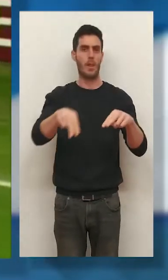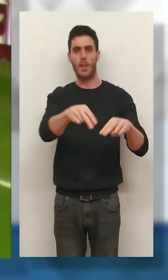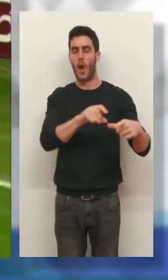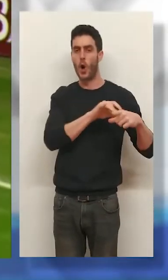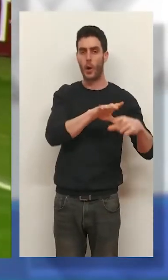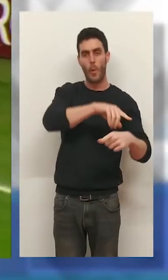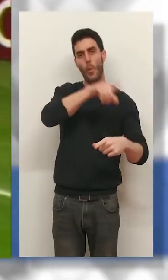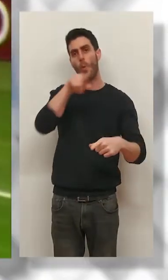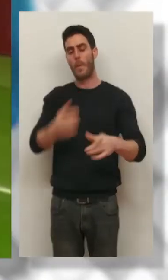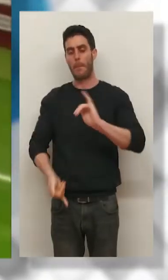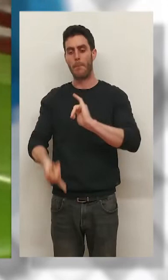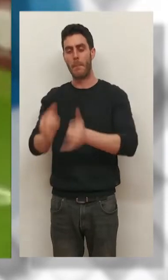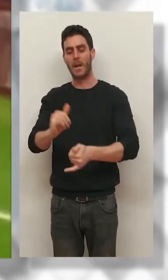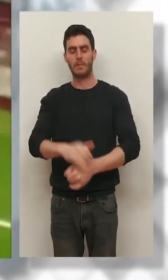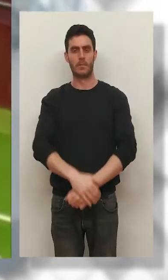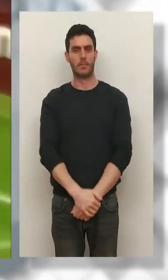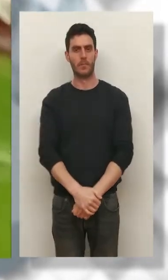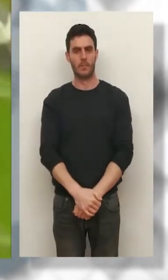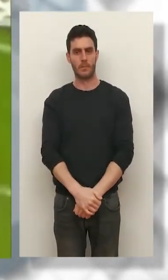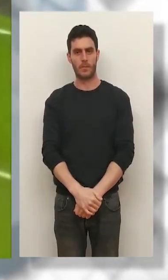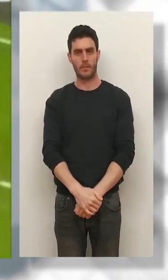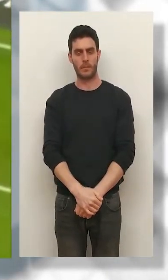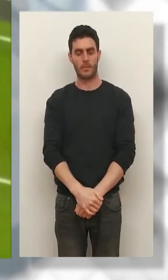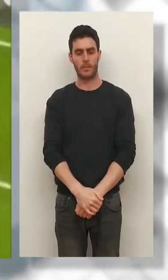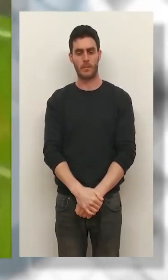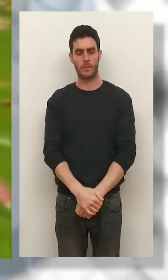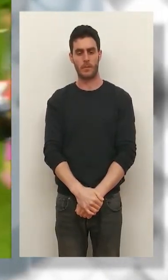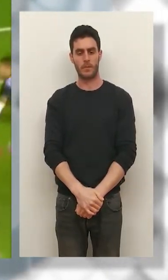Aridane, que tocó ligeramente la pelota y consiguió batir al portero rival.